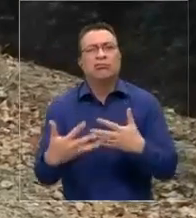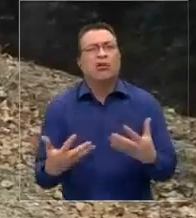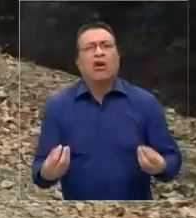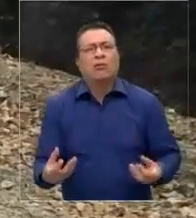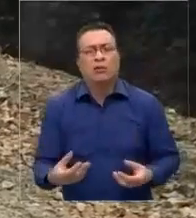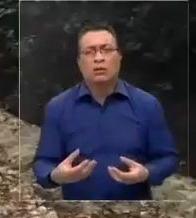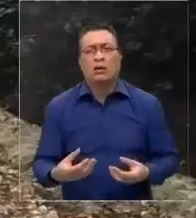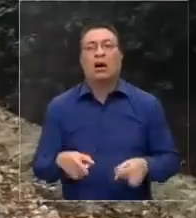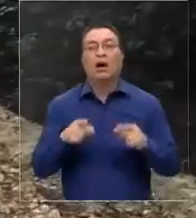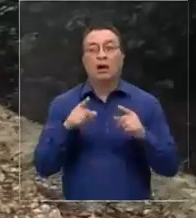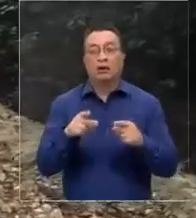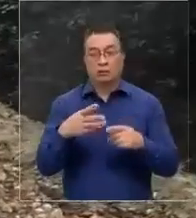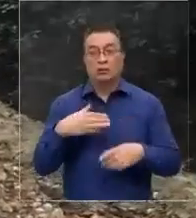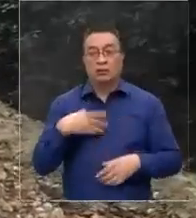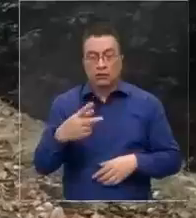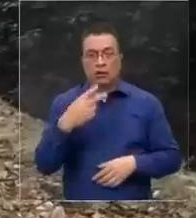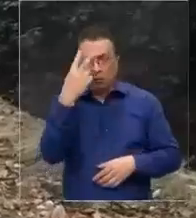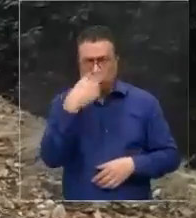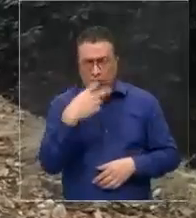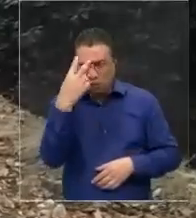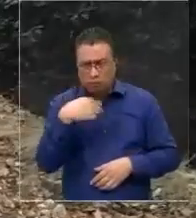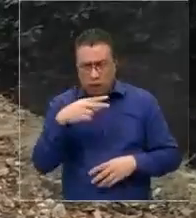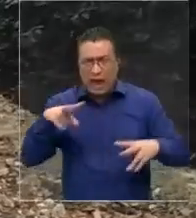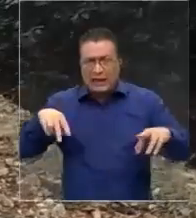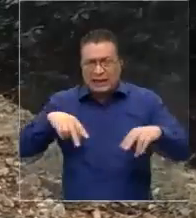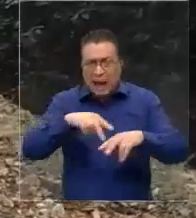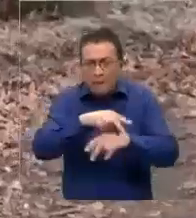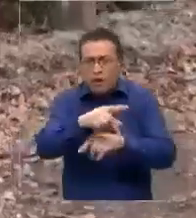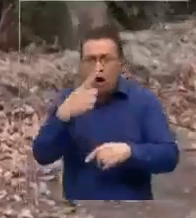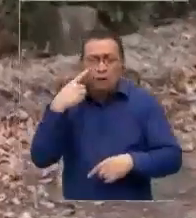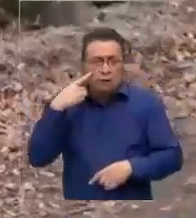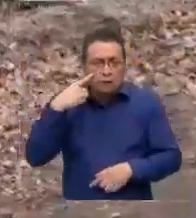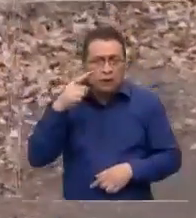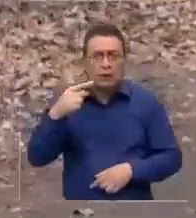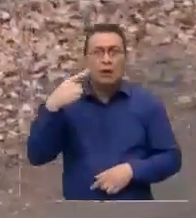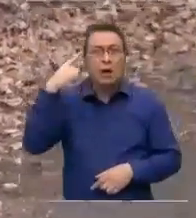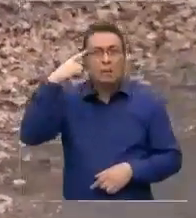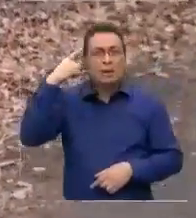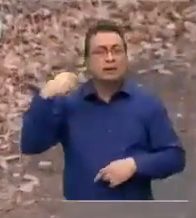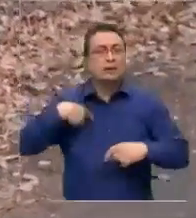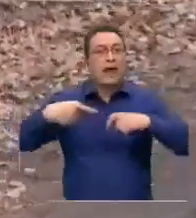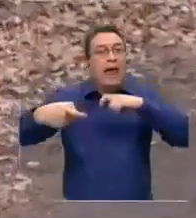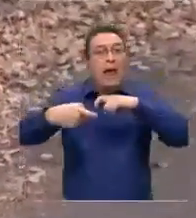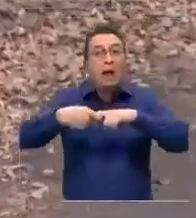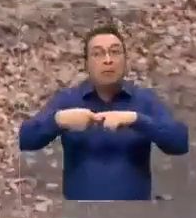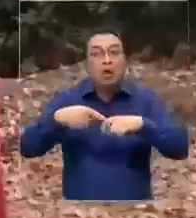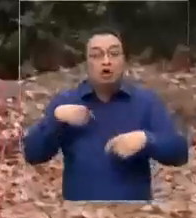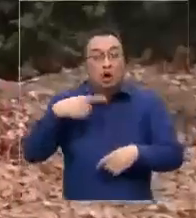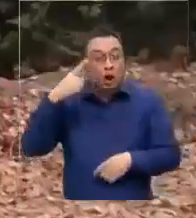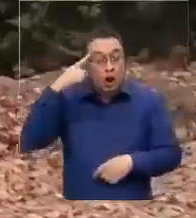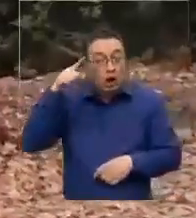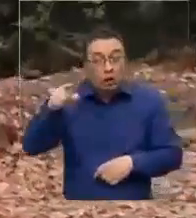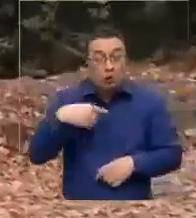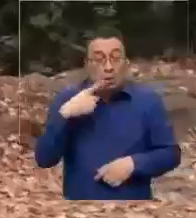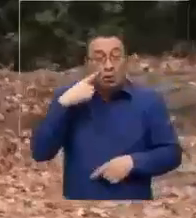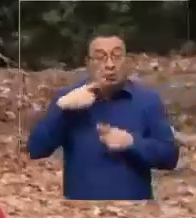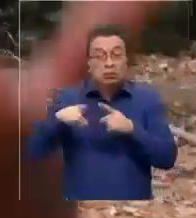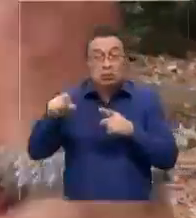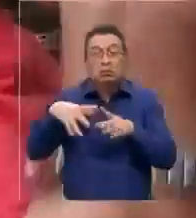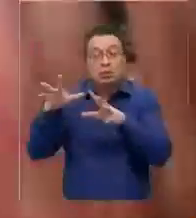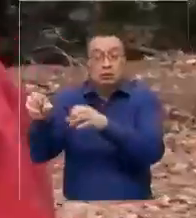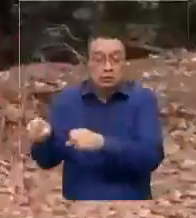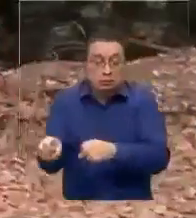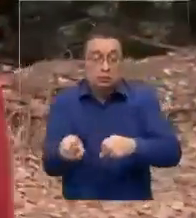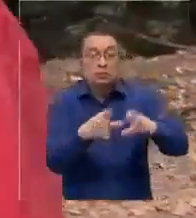Yo salí porque lo vi a Camilito llorando en el camino. Yo pensé que era el esposo de Diego, nunca lo había visto. Se la